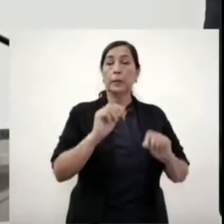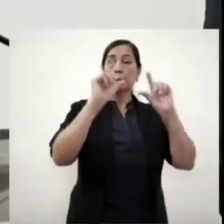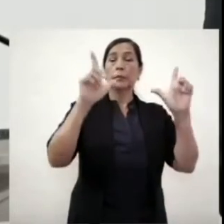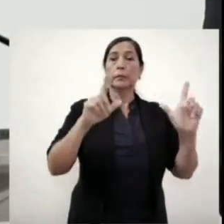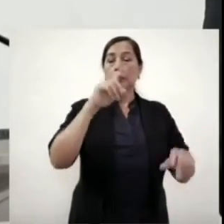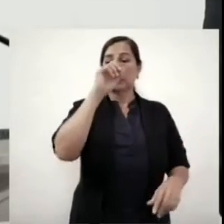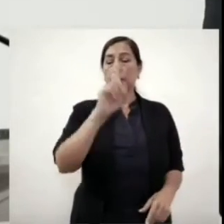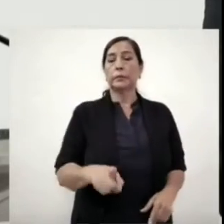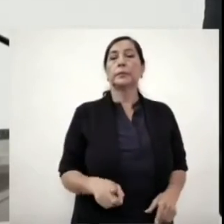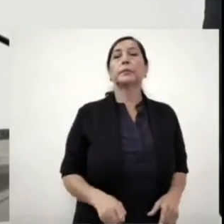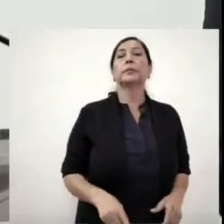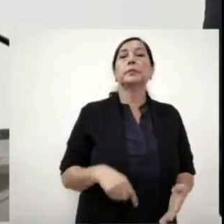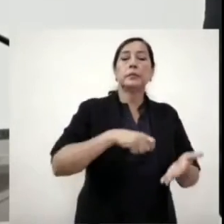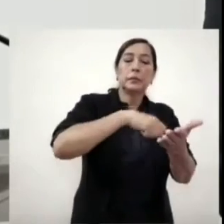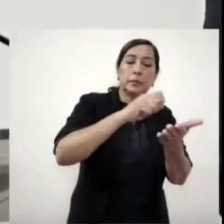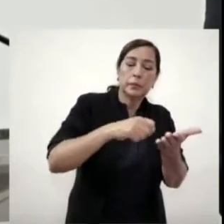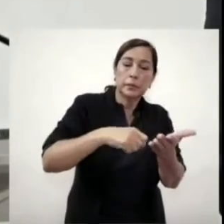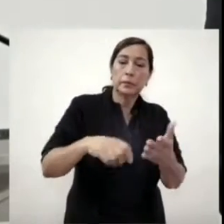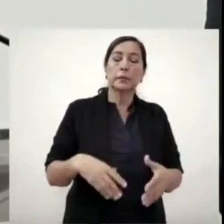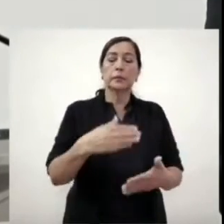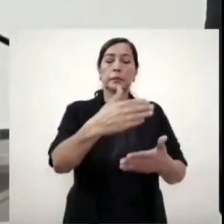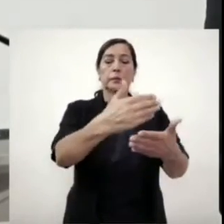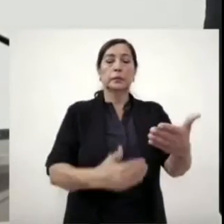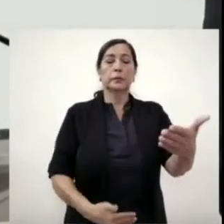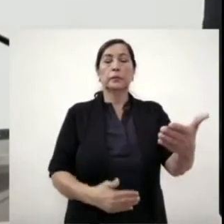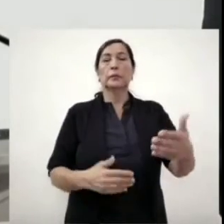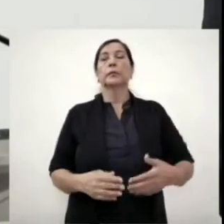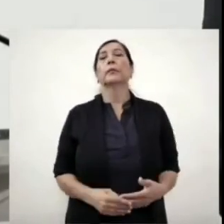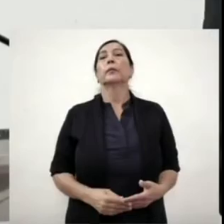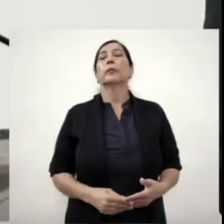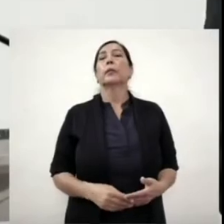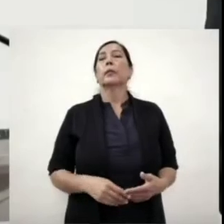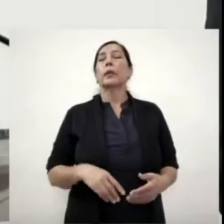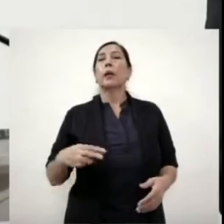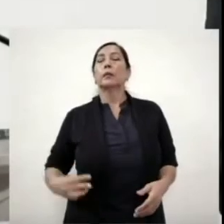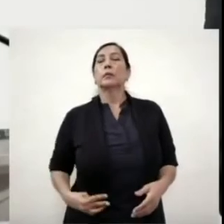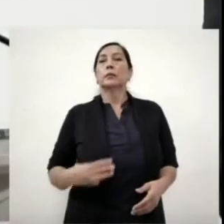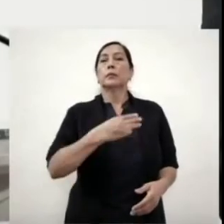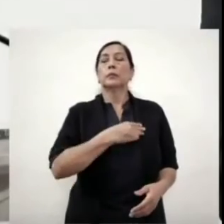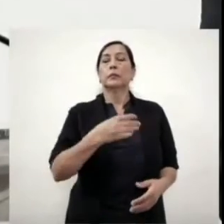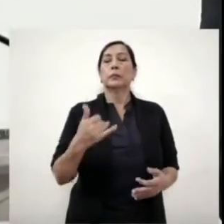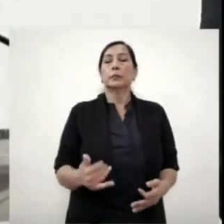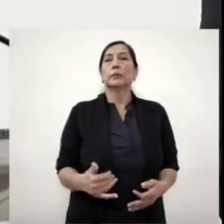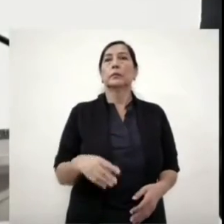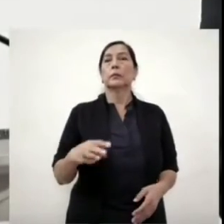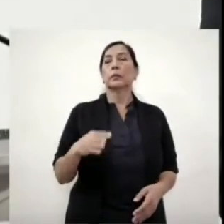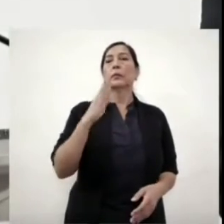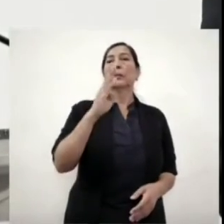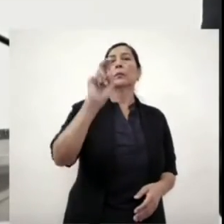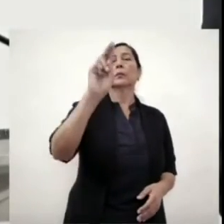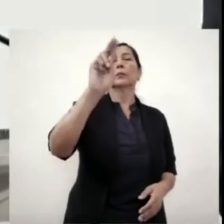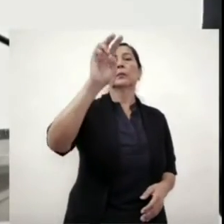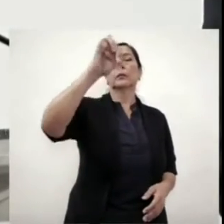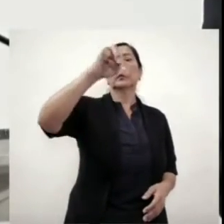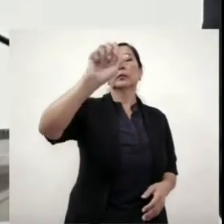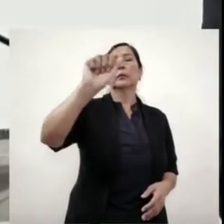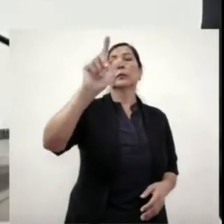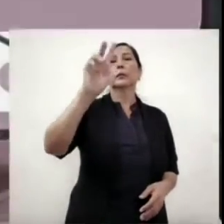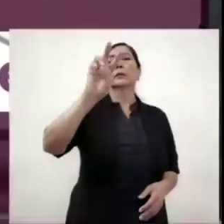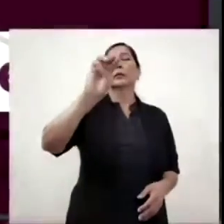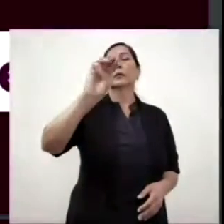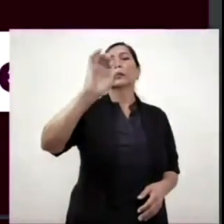asignar su respectivo convenio o incluso ya lo firmaron. Los municipios de esta etapa son Buenavista, Jacona,